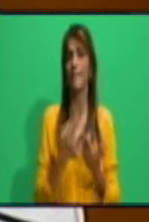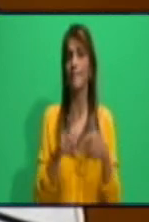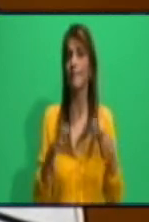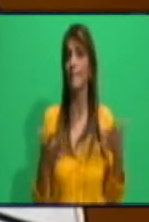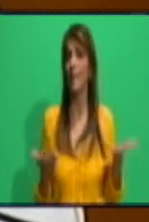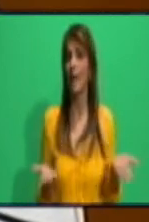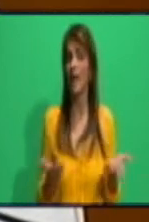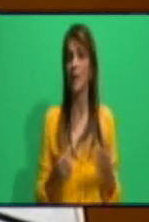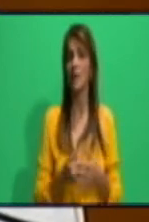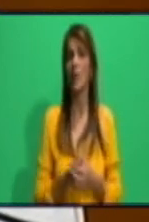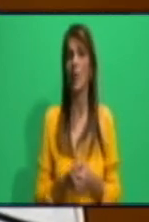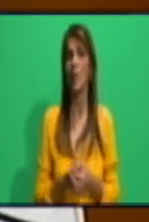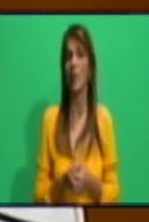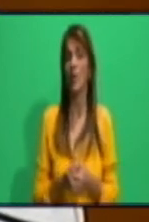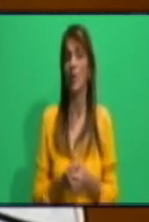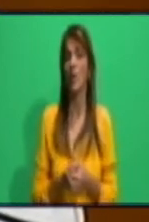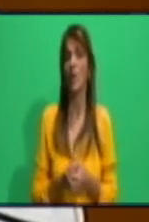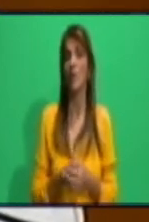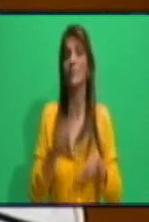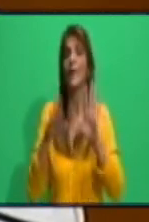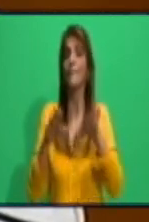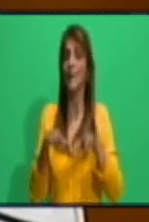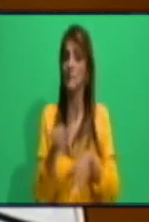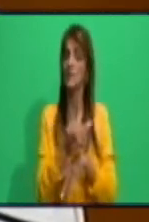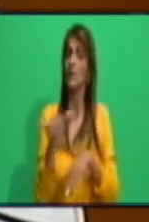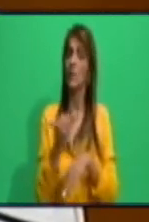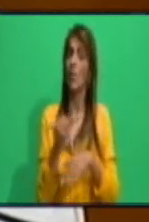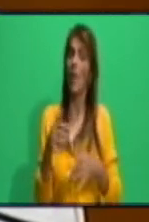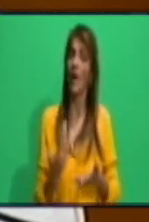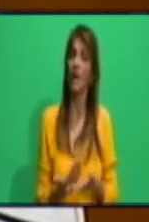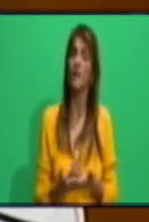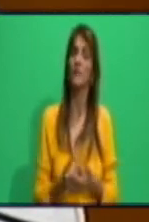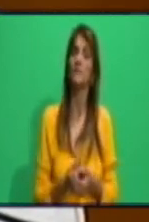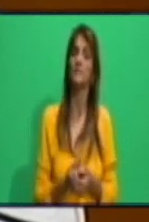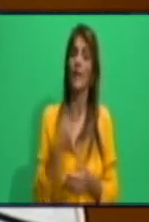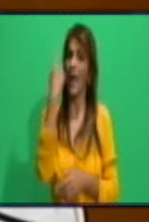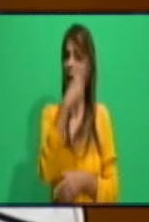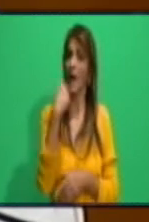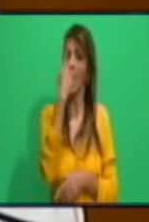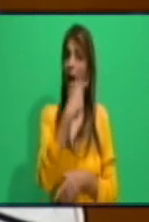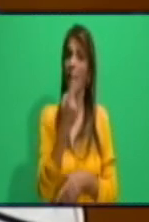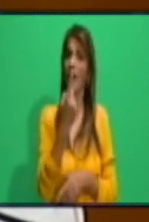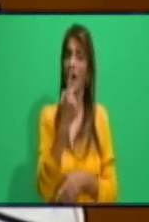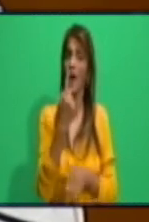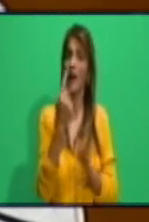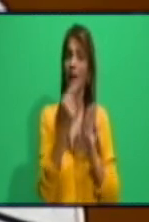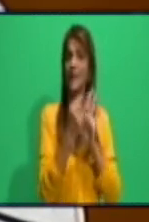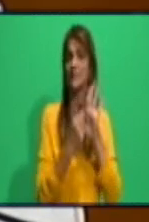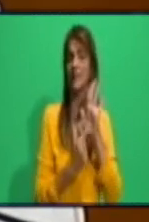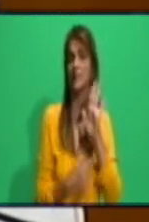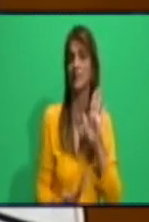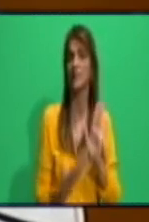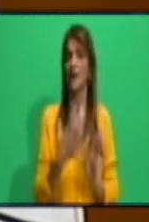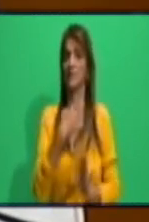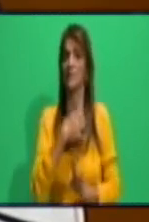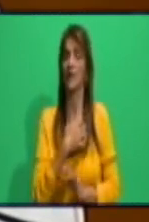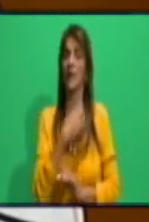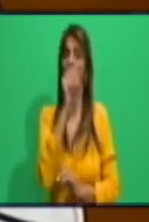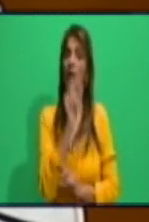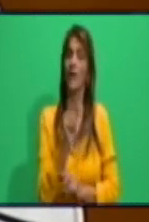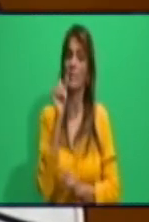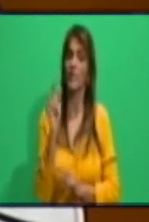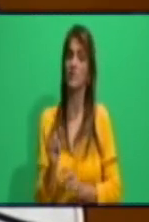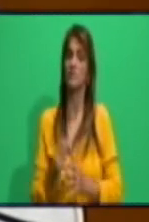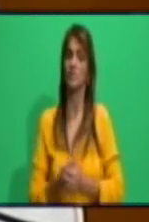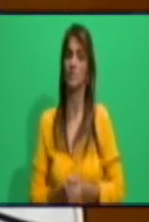la epidemiología que tiene ese paciente lo considera de sospecha, independientemente de que haya dado negativo. ¿Por qué? Porque es contacto directo de un caso confirmado